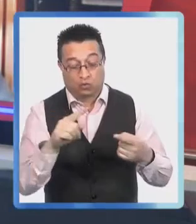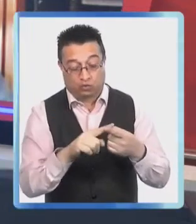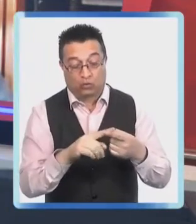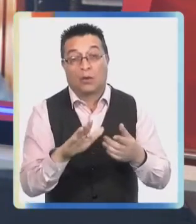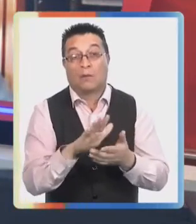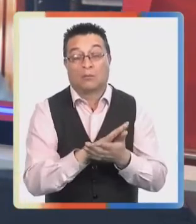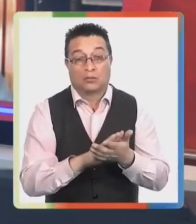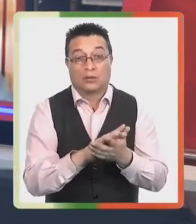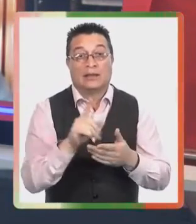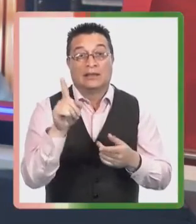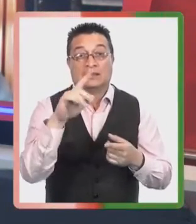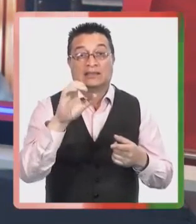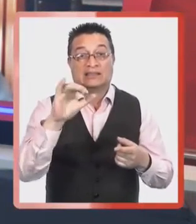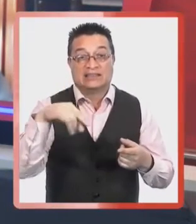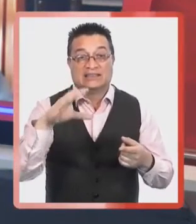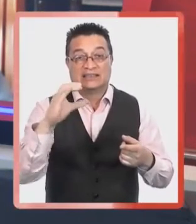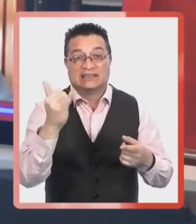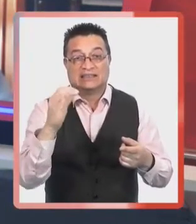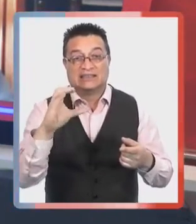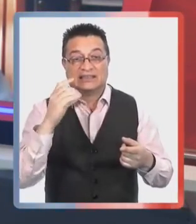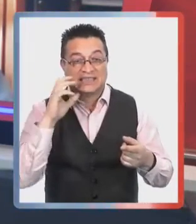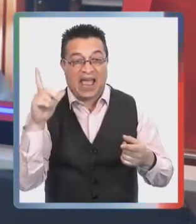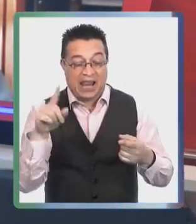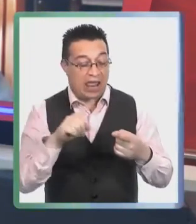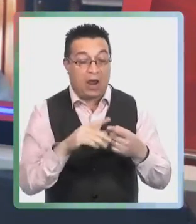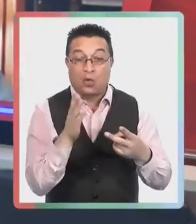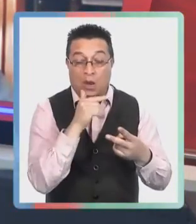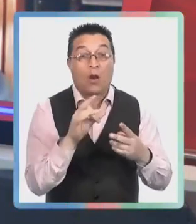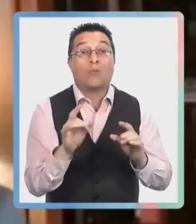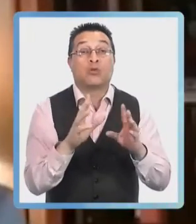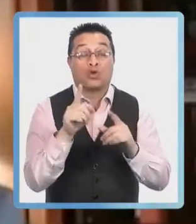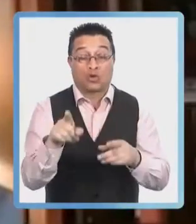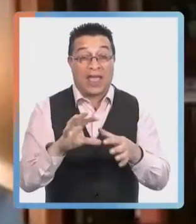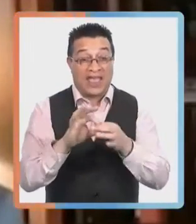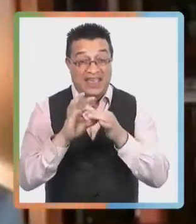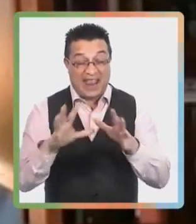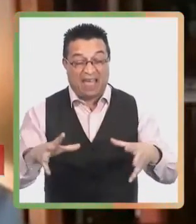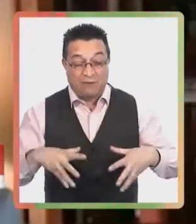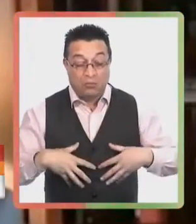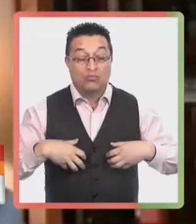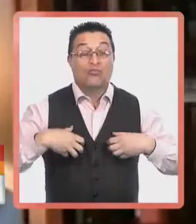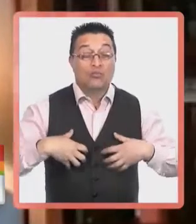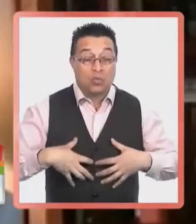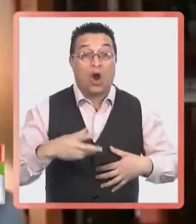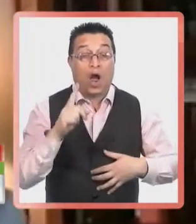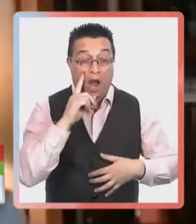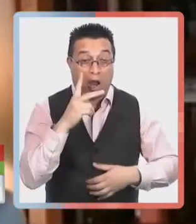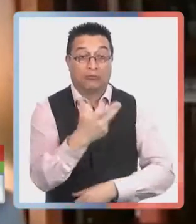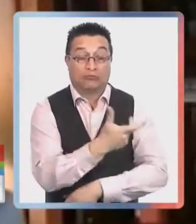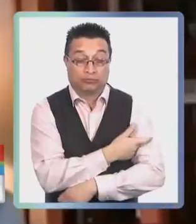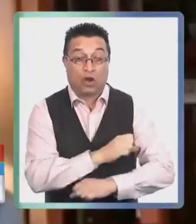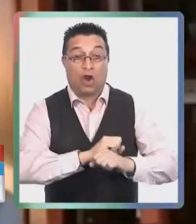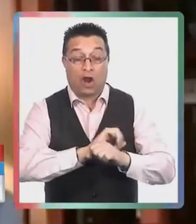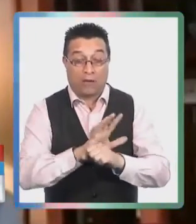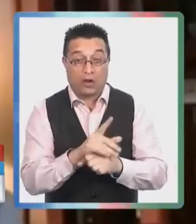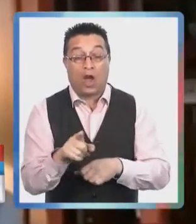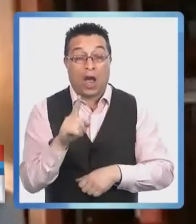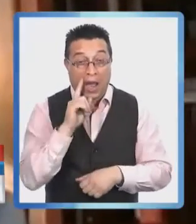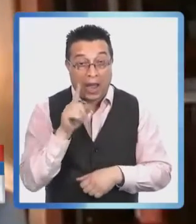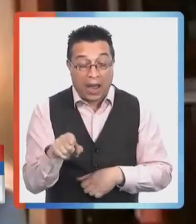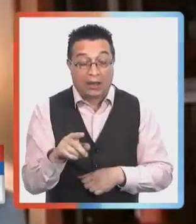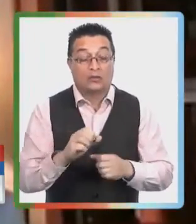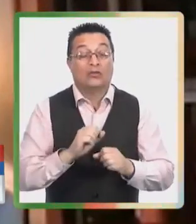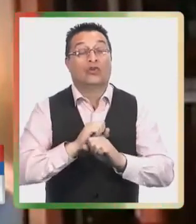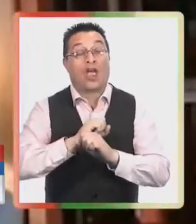por ejemplo, el virus sincicial. Entonces, si a un niño le da un cuadro grave respiratorio y está vacunado contra el coronavirus,